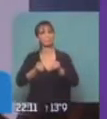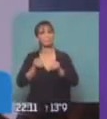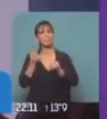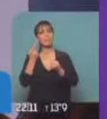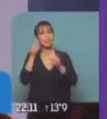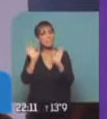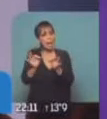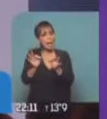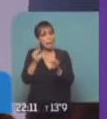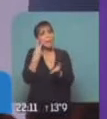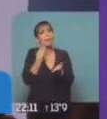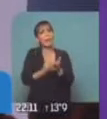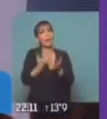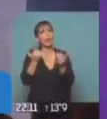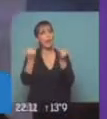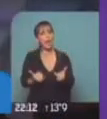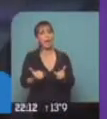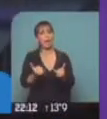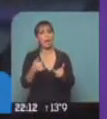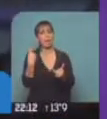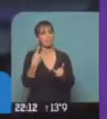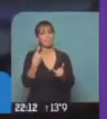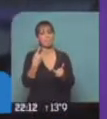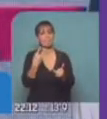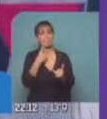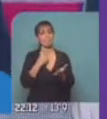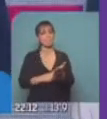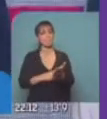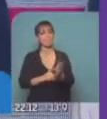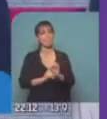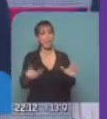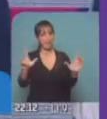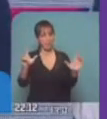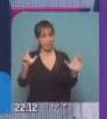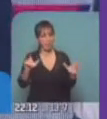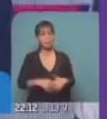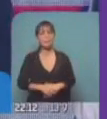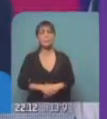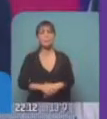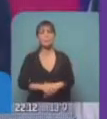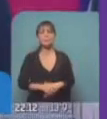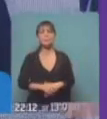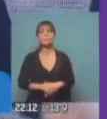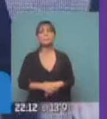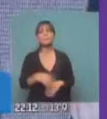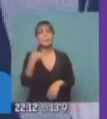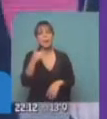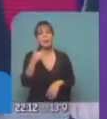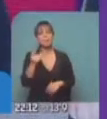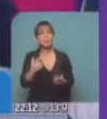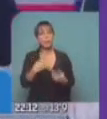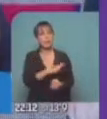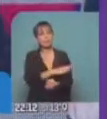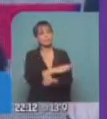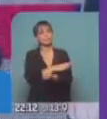se podía hacer absolutamente nada para no hacerlas porque estarían faltando una cuestión de la república digamos de las instituciones pero sin